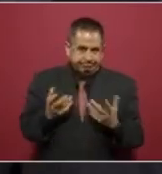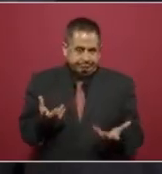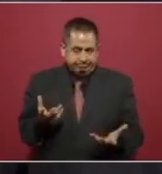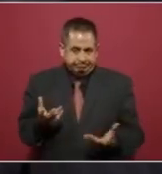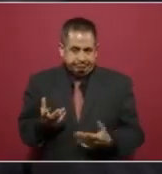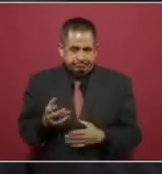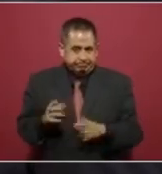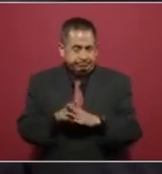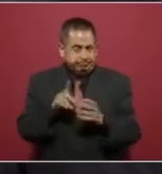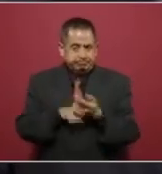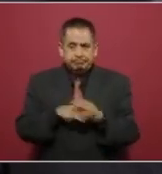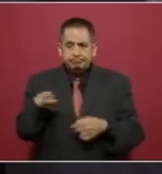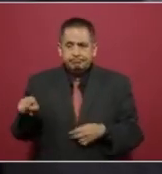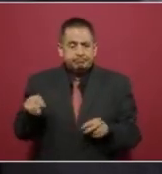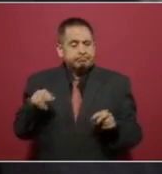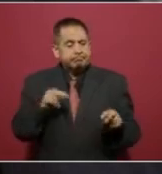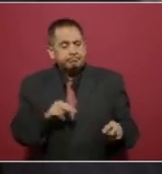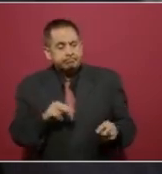que haya